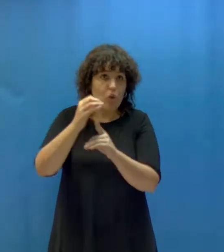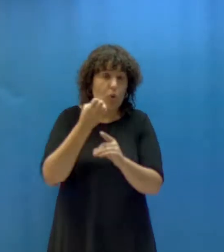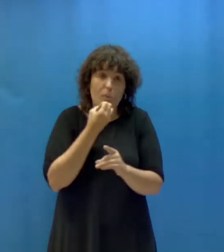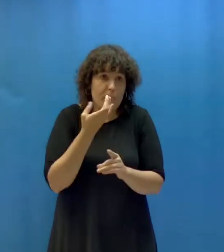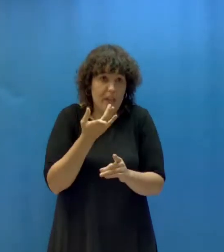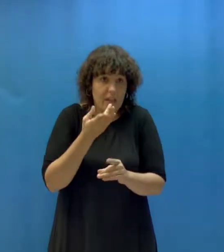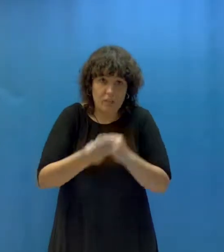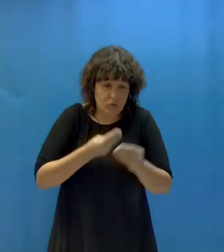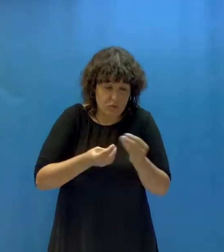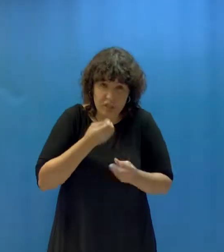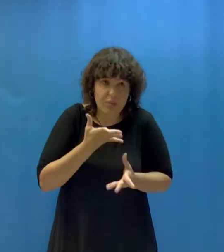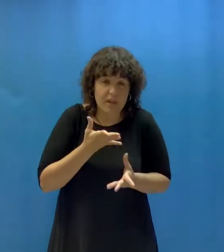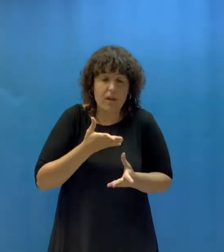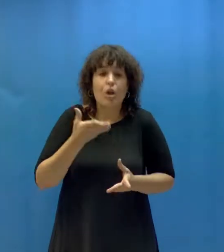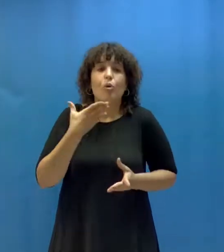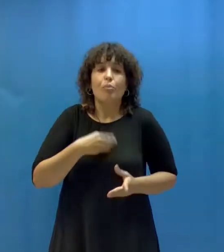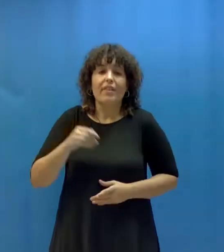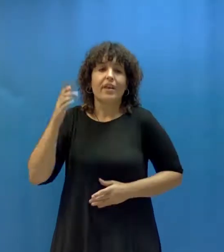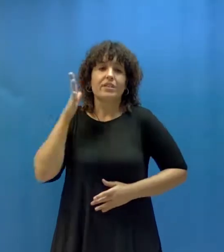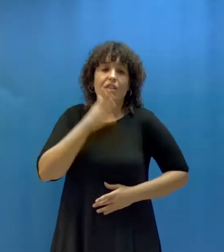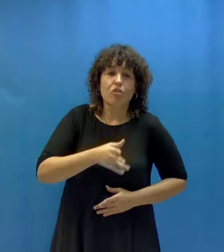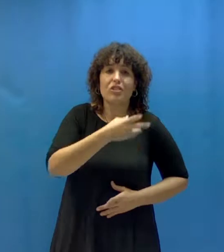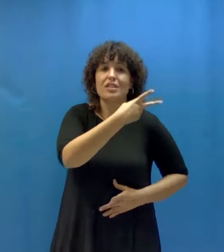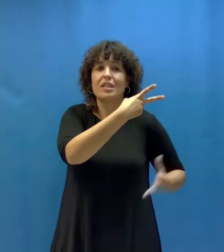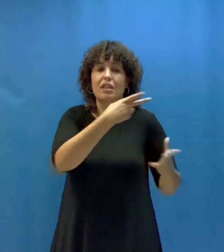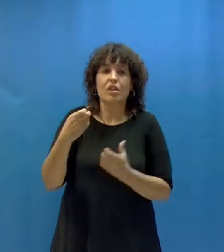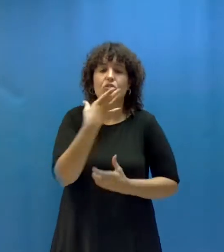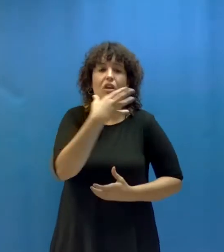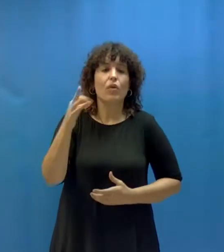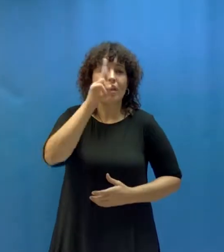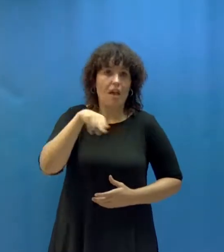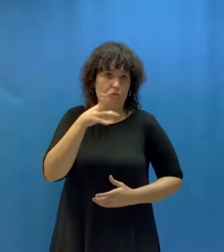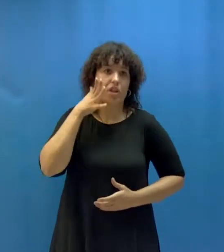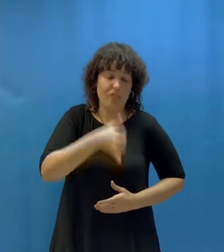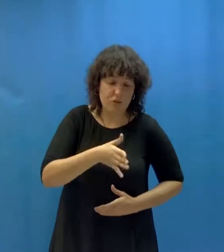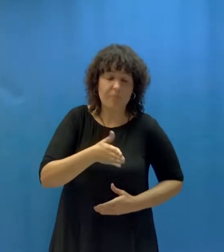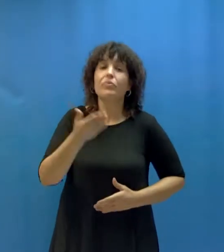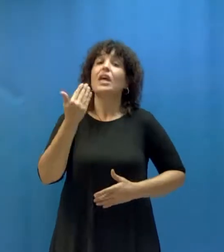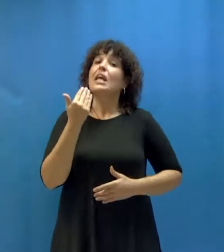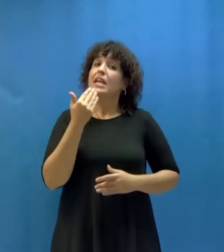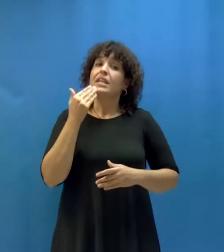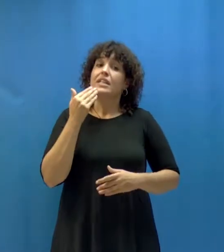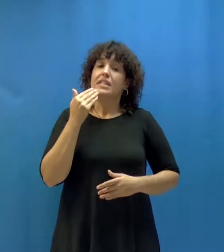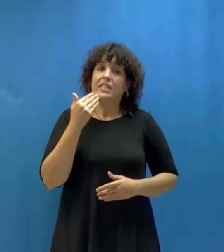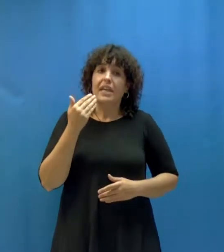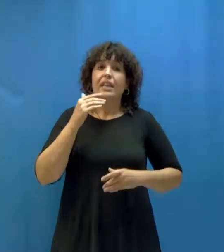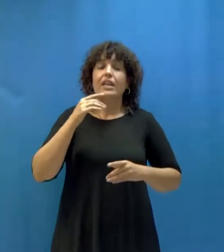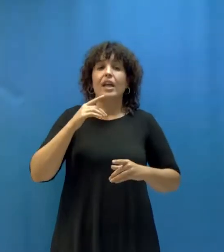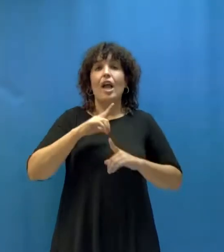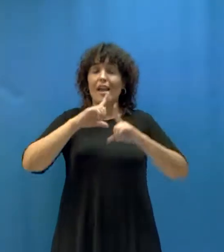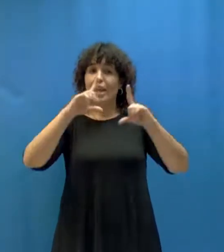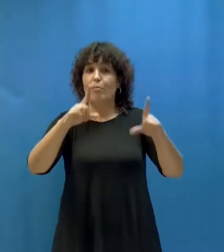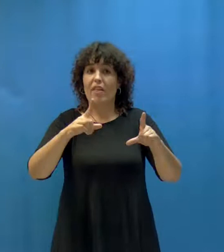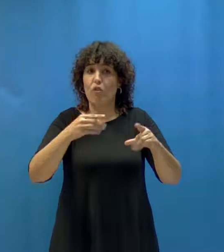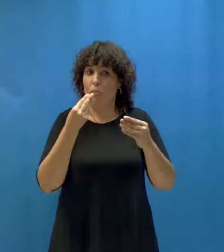sancionar al infractor con 750 euros. Y en el caso de utilizar señales no homologadas para señalizar el vado, se